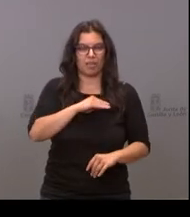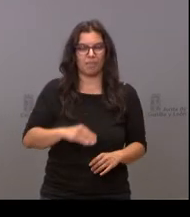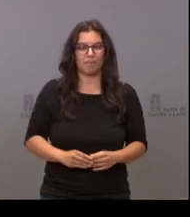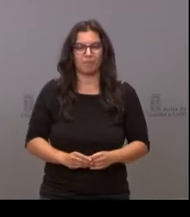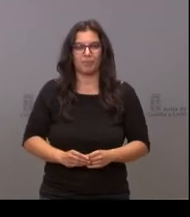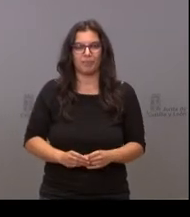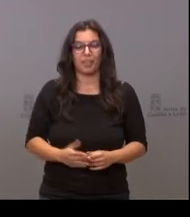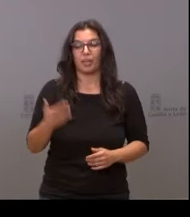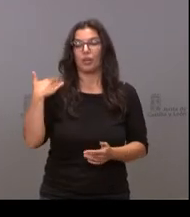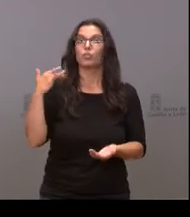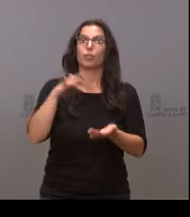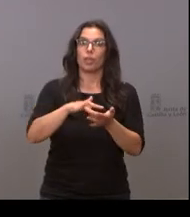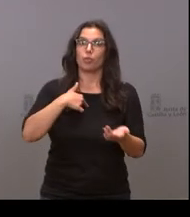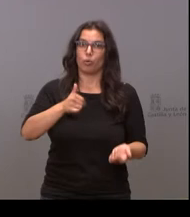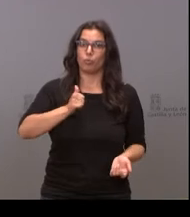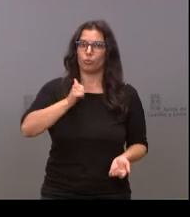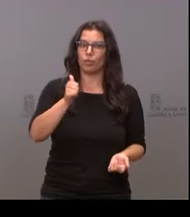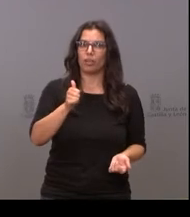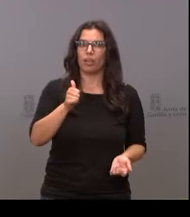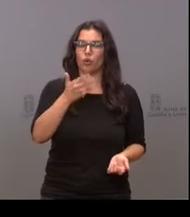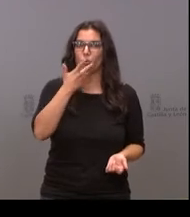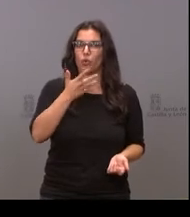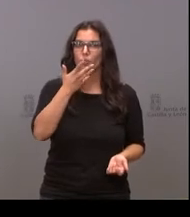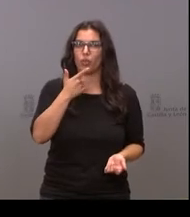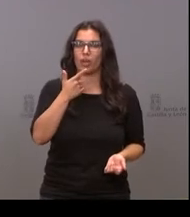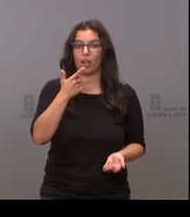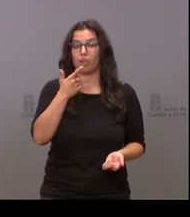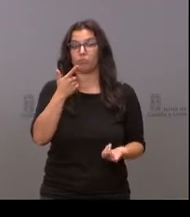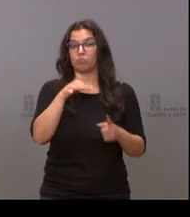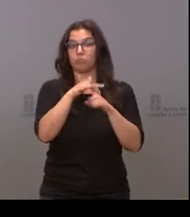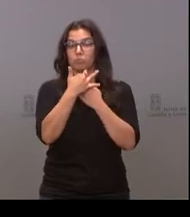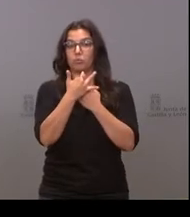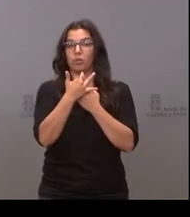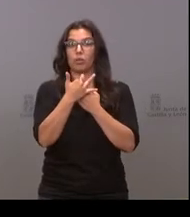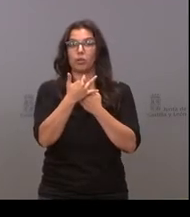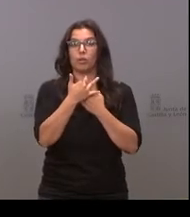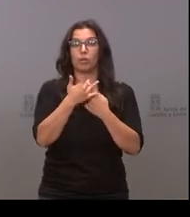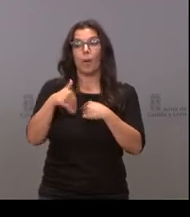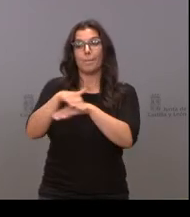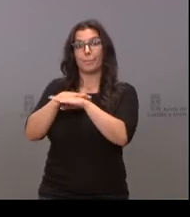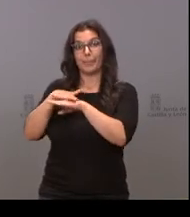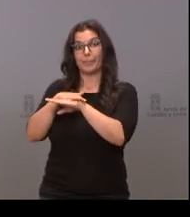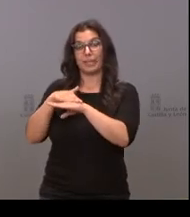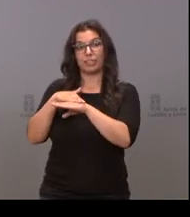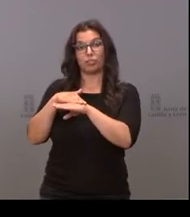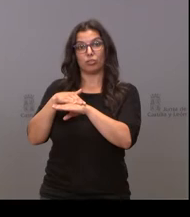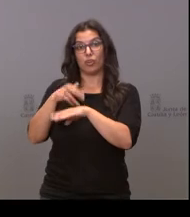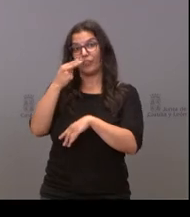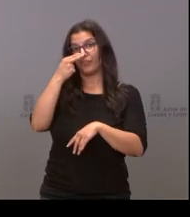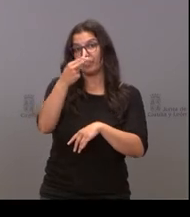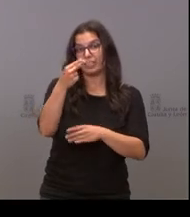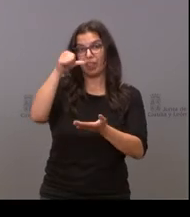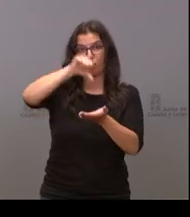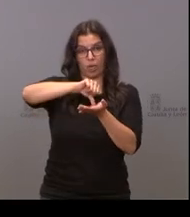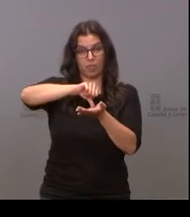otro día tenía la oportunidad de conocer un acontecimiento visitó un ministro una ciudad de esta